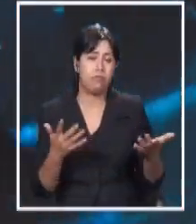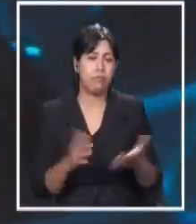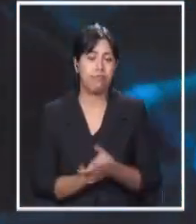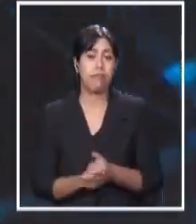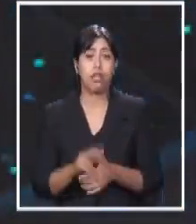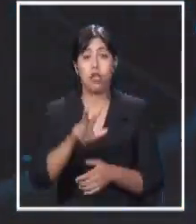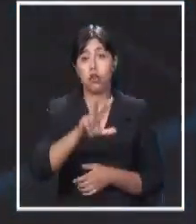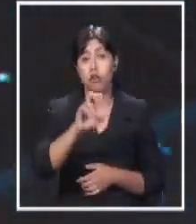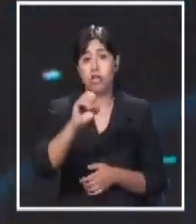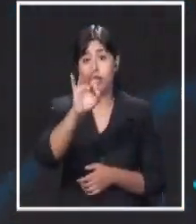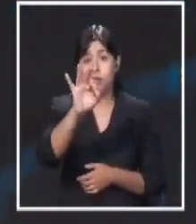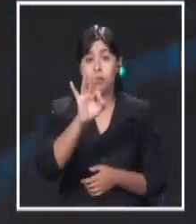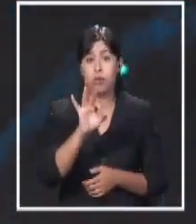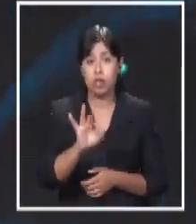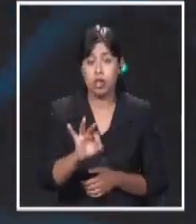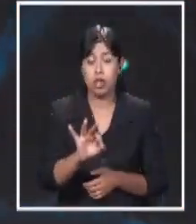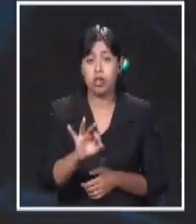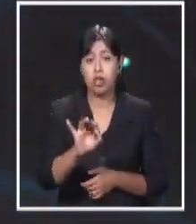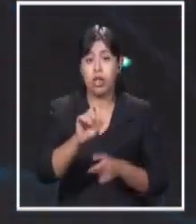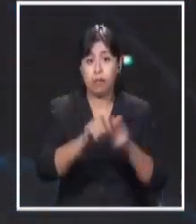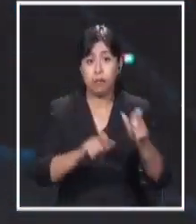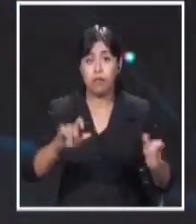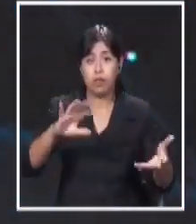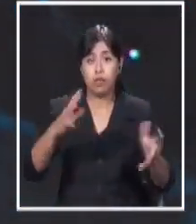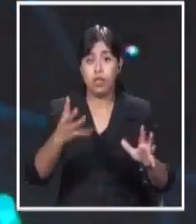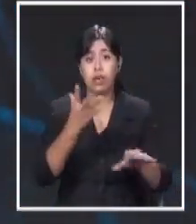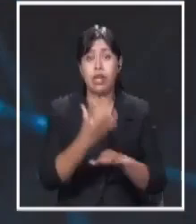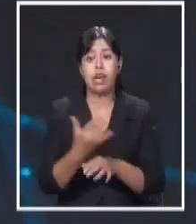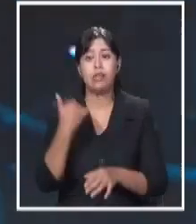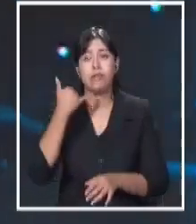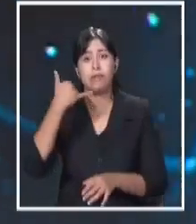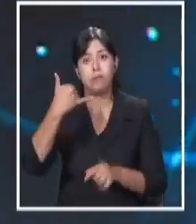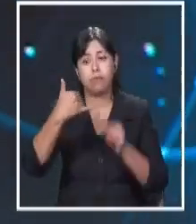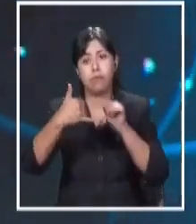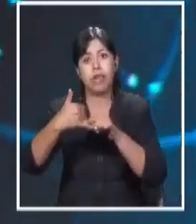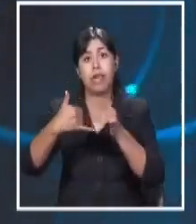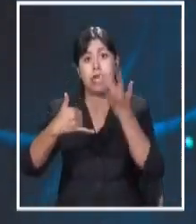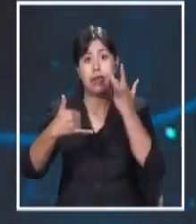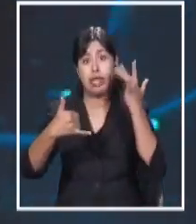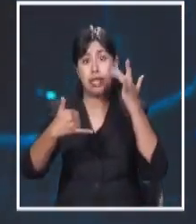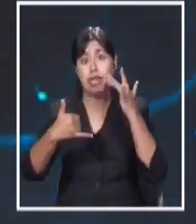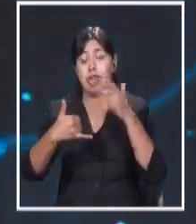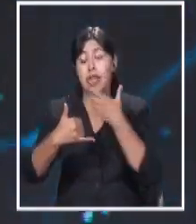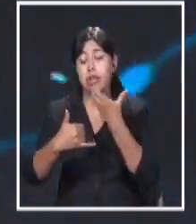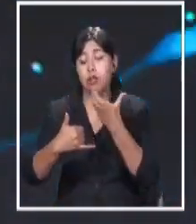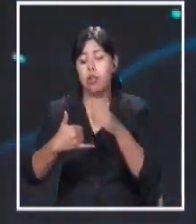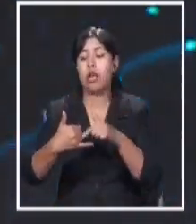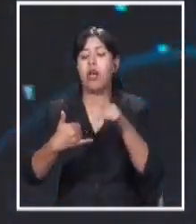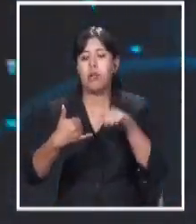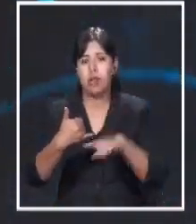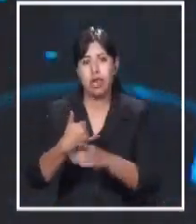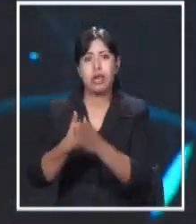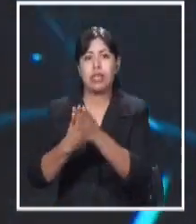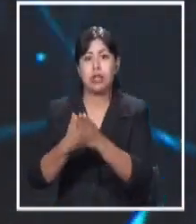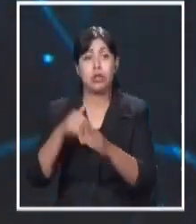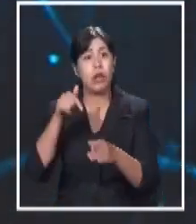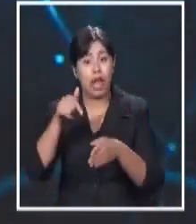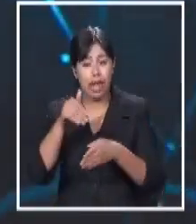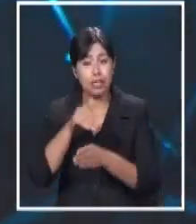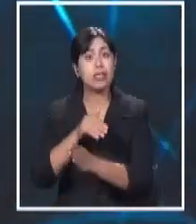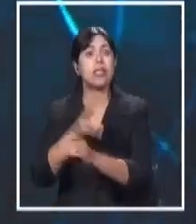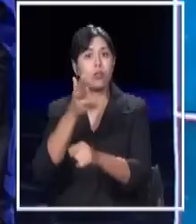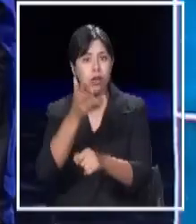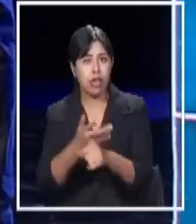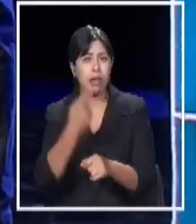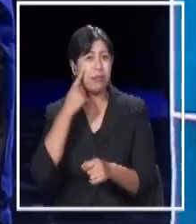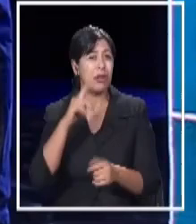este momento tiene acceso a un teléfono inteligente. El tema del acceso ya no es la excusa, ya no es el problema. El problema es otro, si queremos